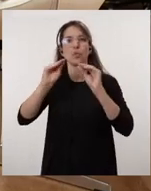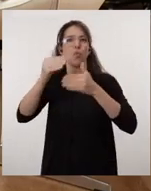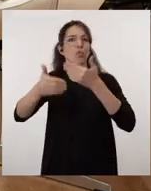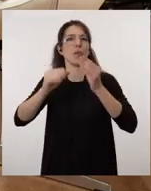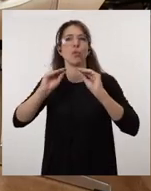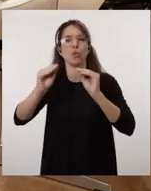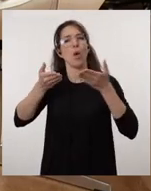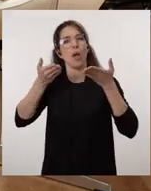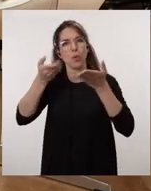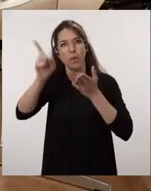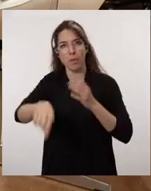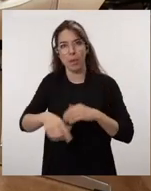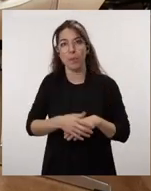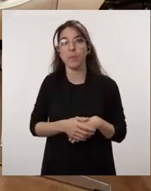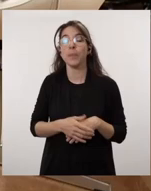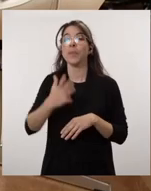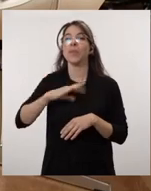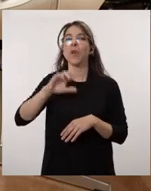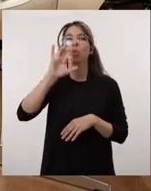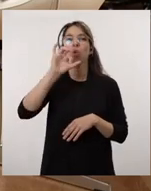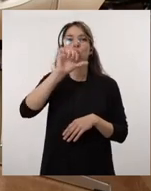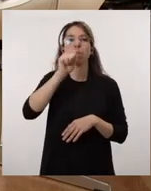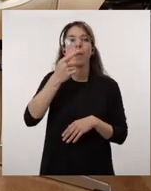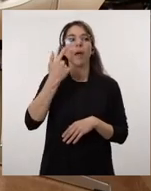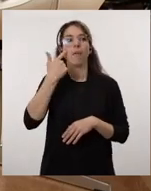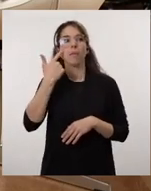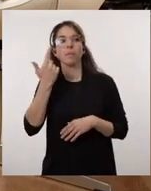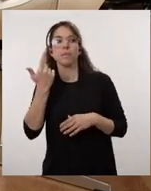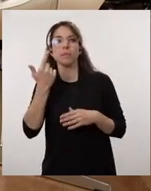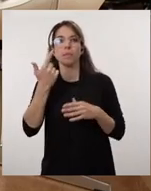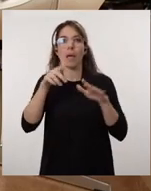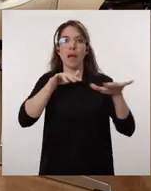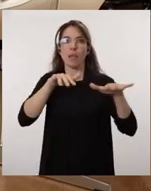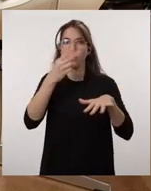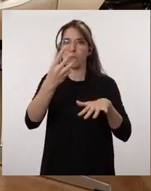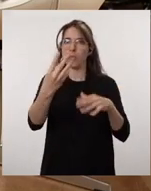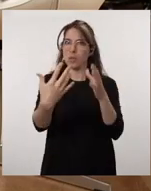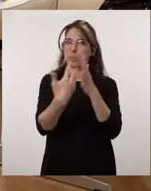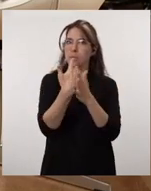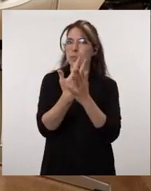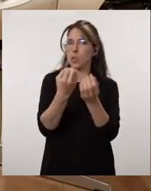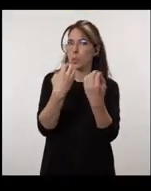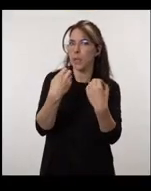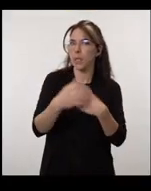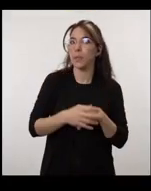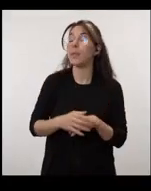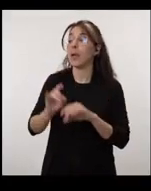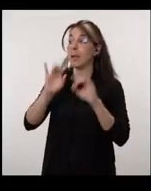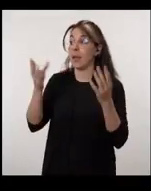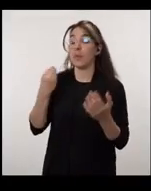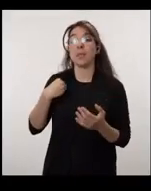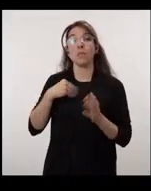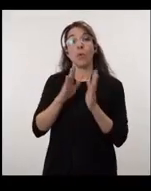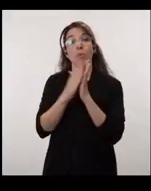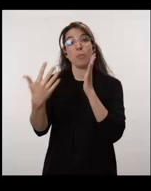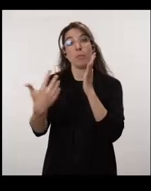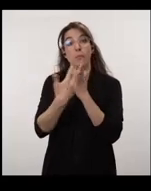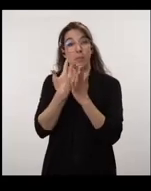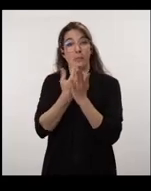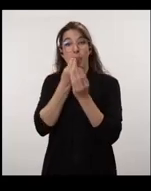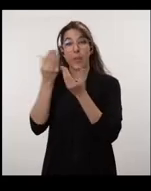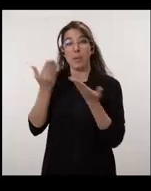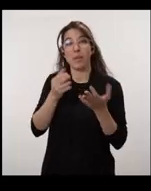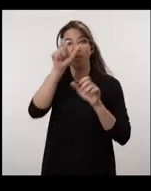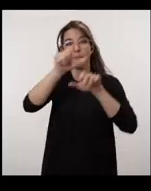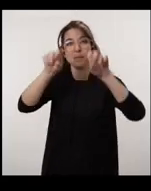proceso me gustaría reza si no te importa que nos cuentes esas tres acciones sí claro que sí el manual de bienvenida para investigadores lo que